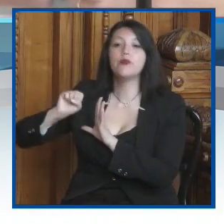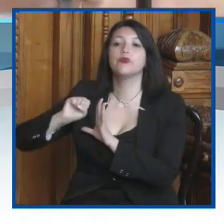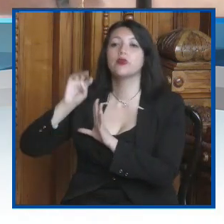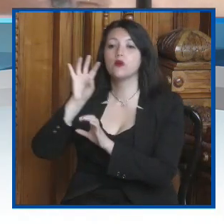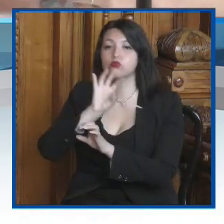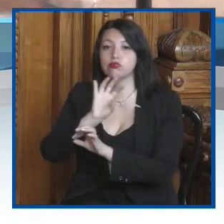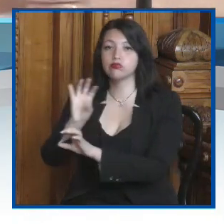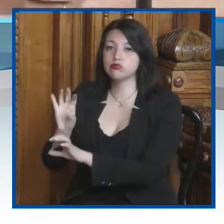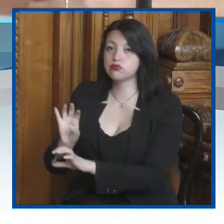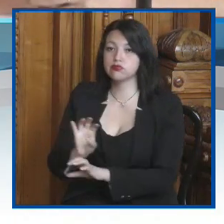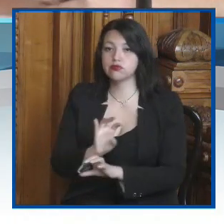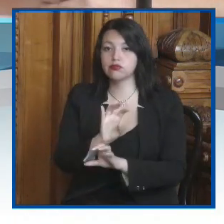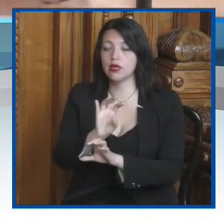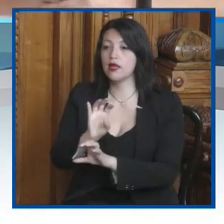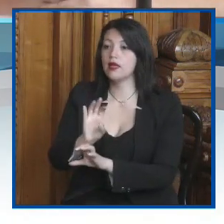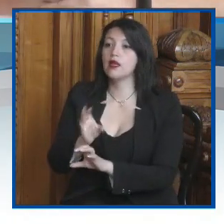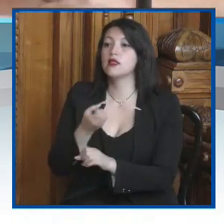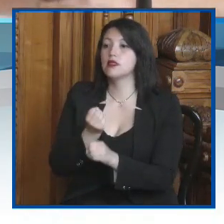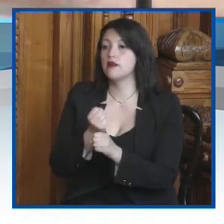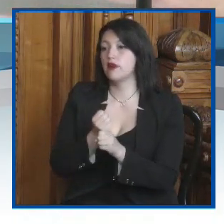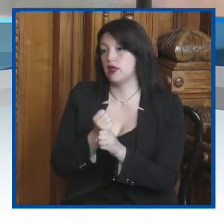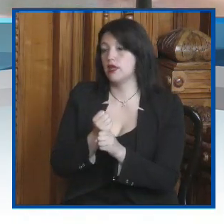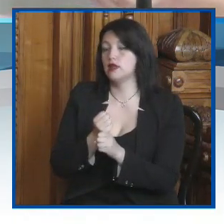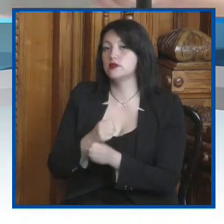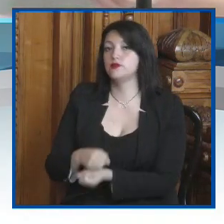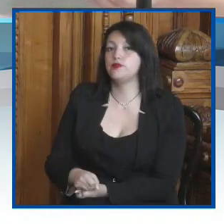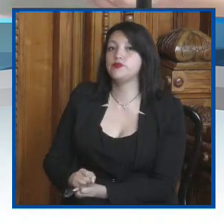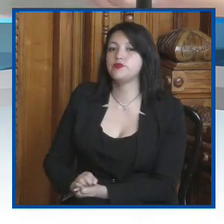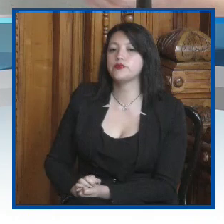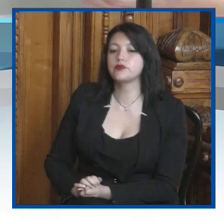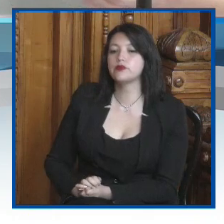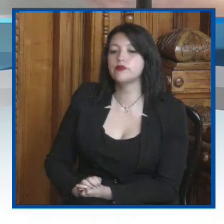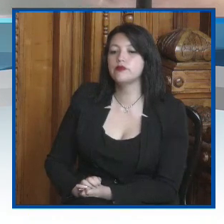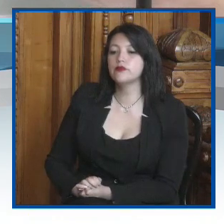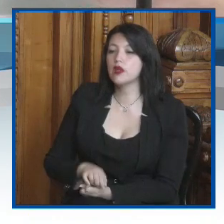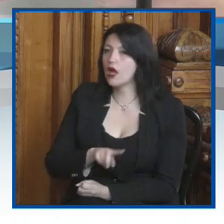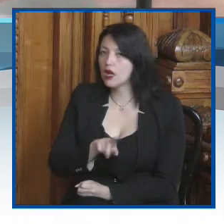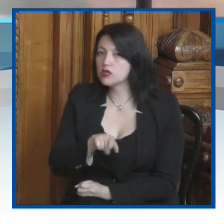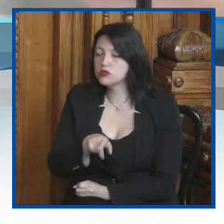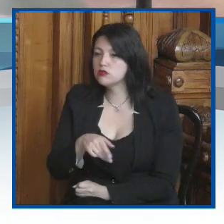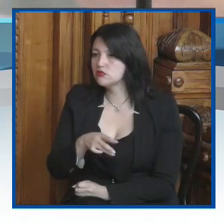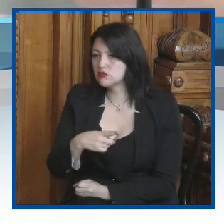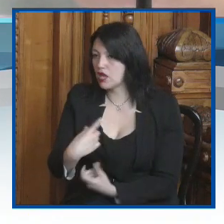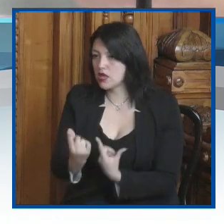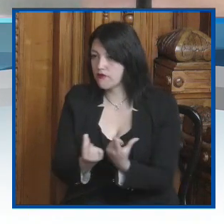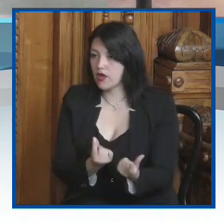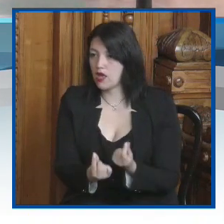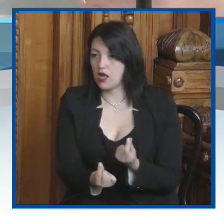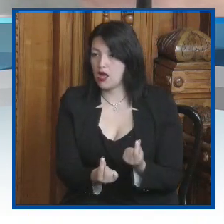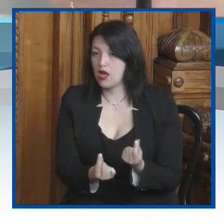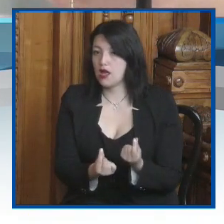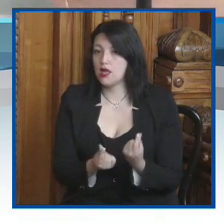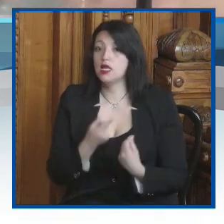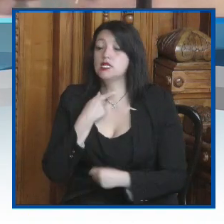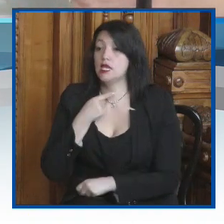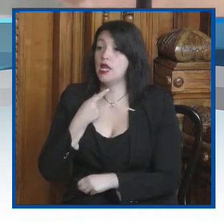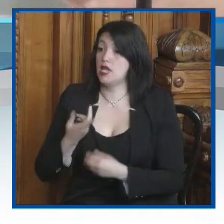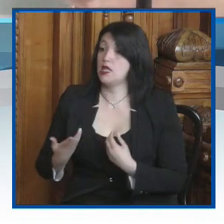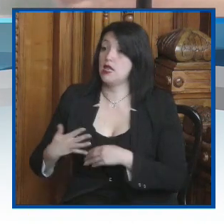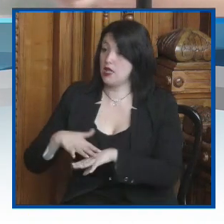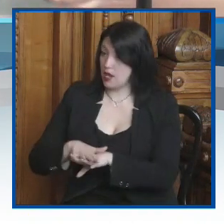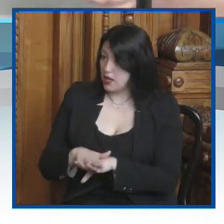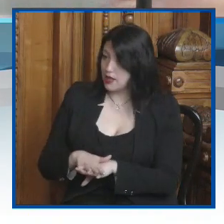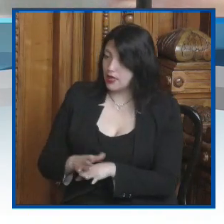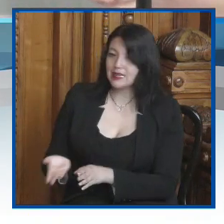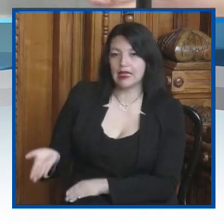los chicos y demás del juzgado. Y entonces cuando ellos se iban y nos decían, bueno, si ustedes quieren enterarse de nuestras cosas, síganos